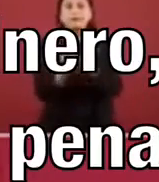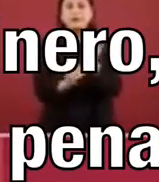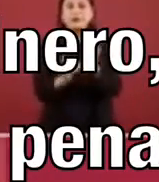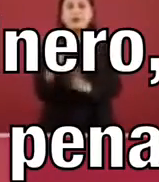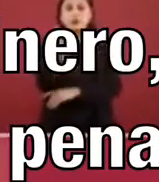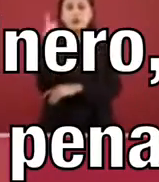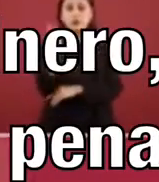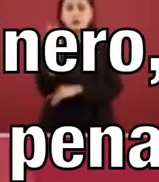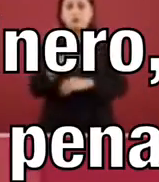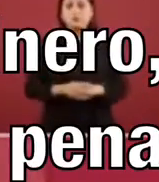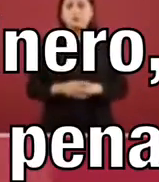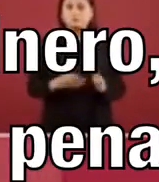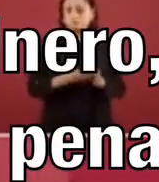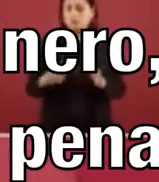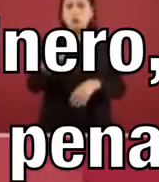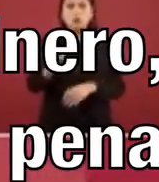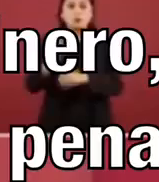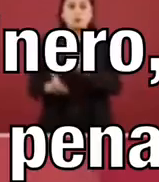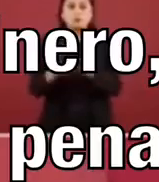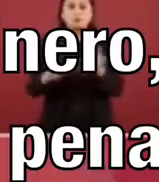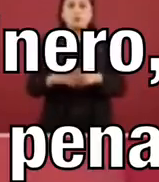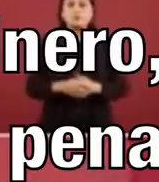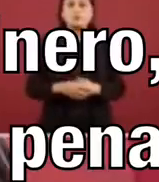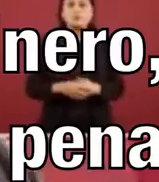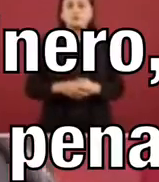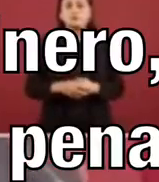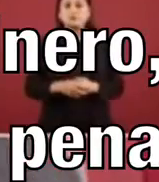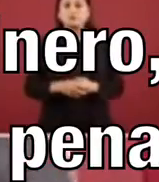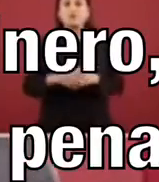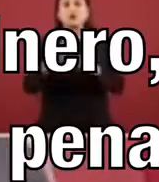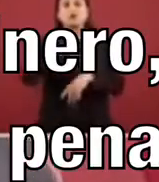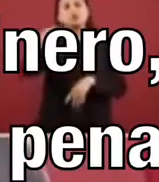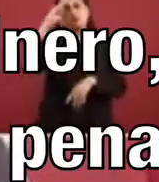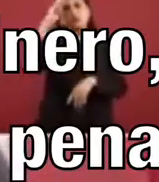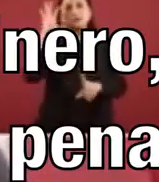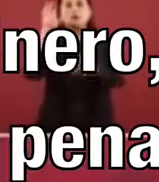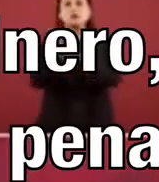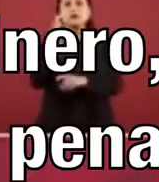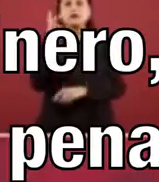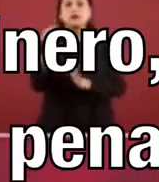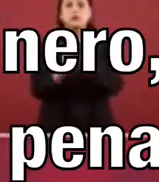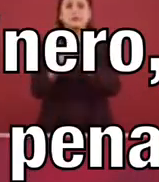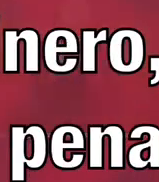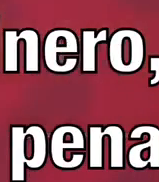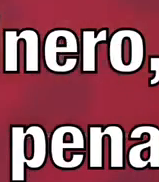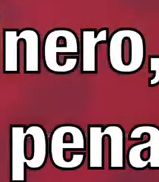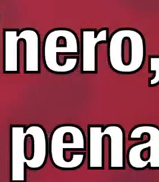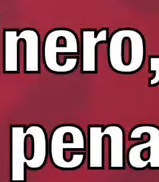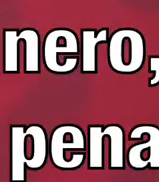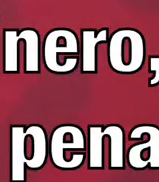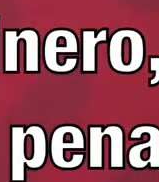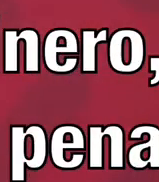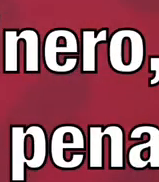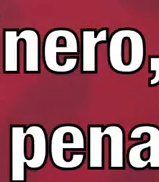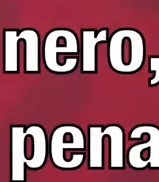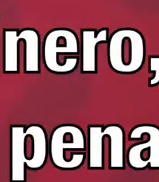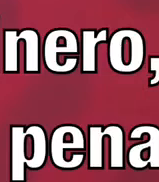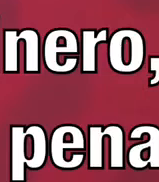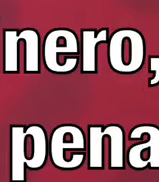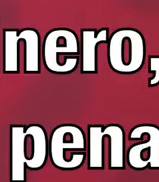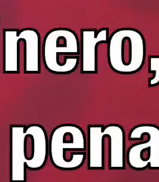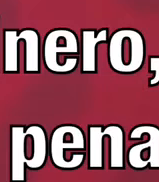dólares hasta octubre. Teníamos una proyección de 35,000 millones. Podemos pasar de